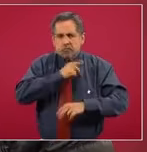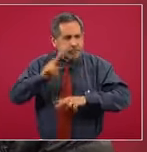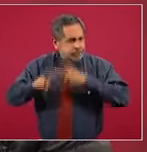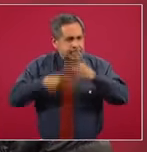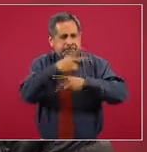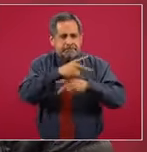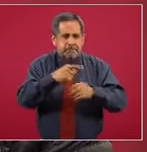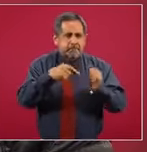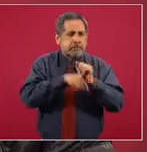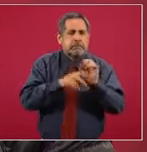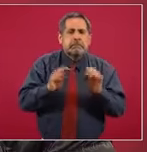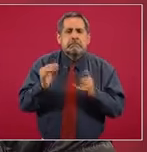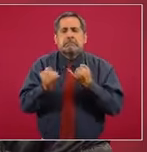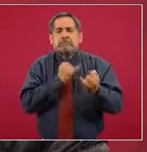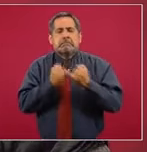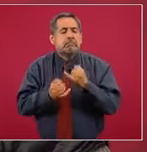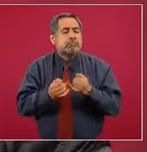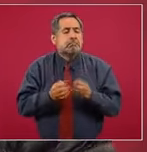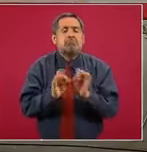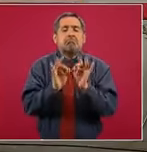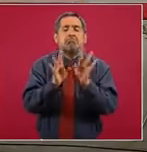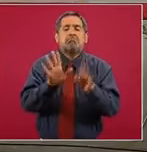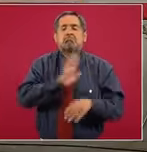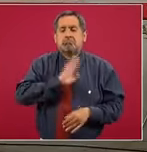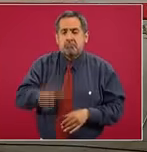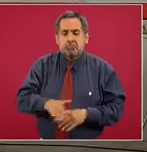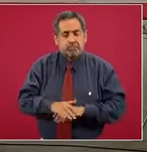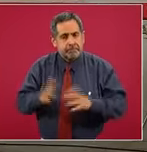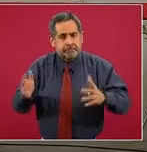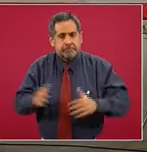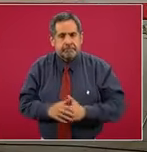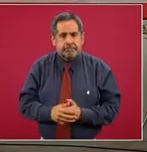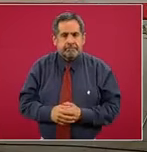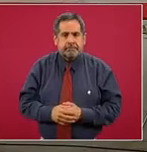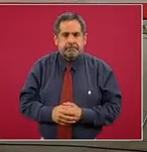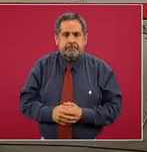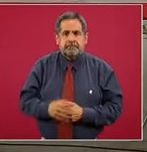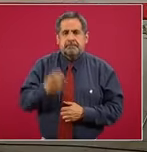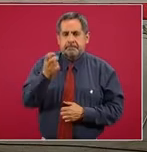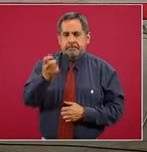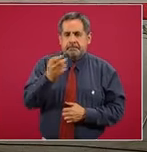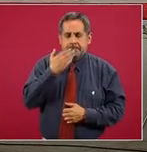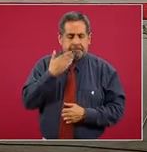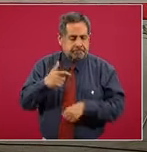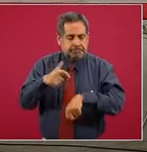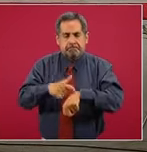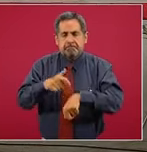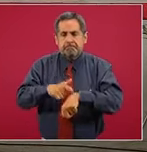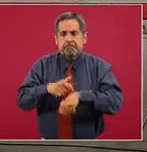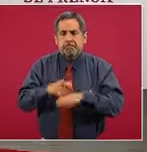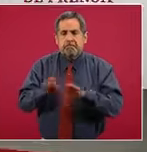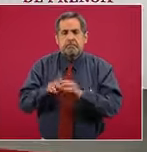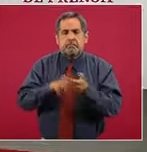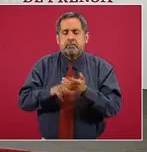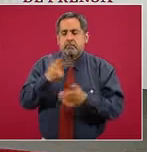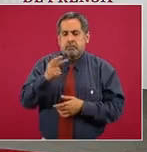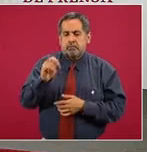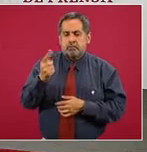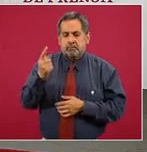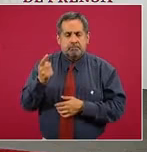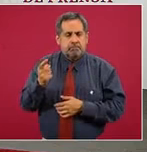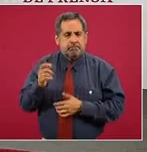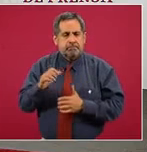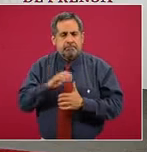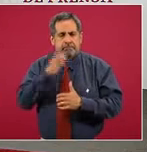pena, el riesgo es su vida. Gracias. Pues muy bien, desgraciadamente ya son las 8:01, ya